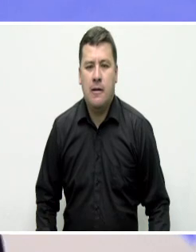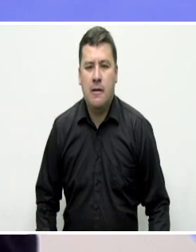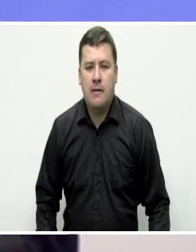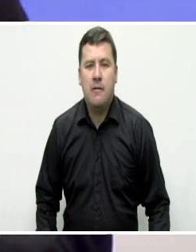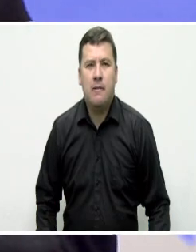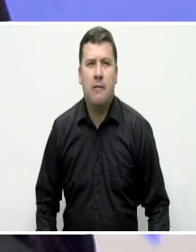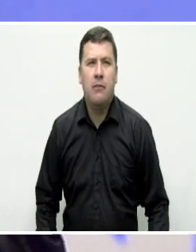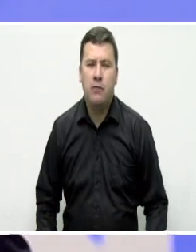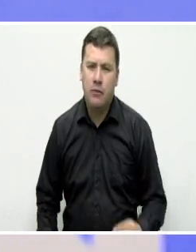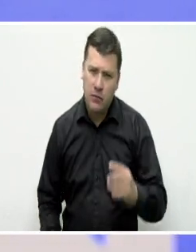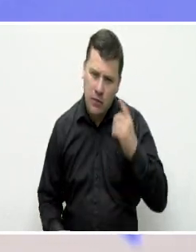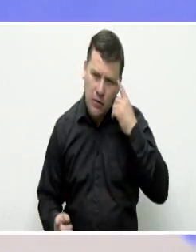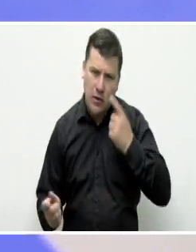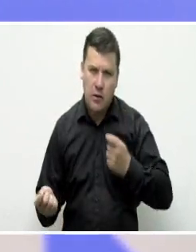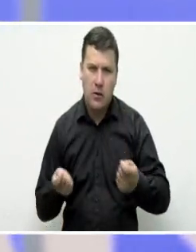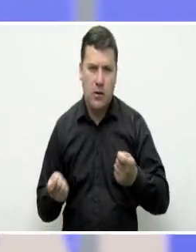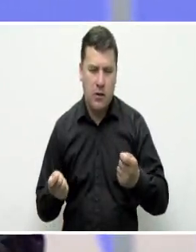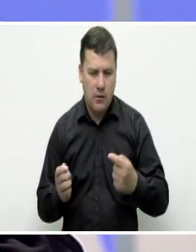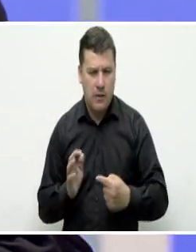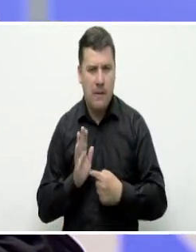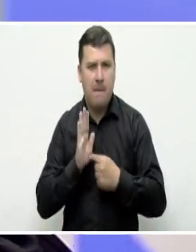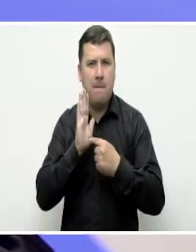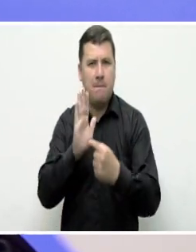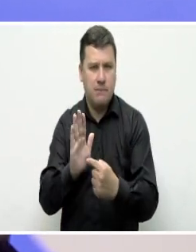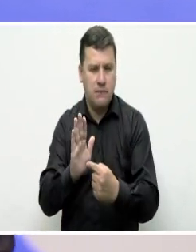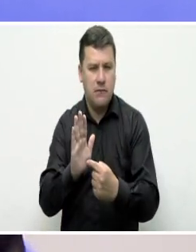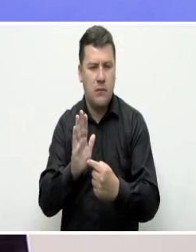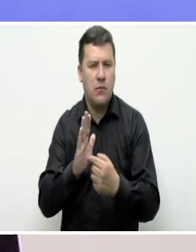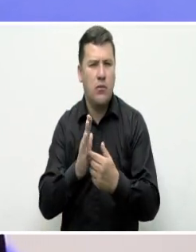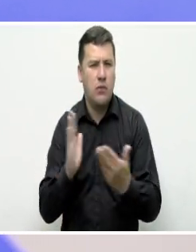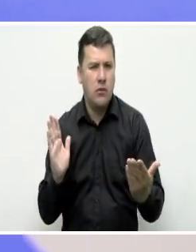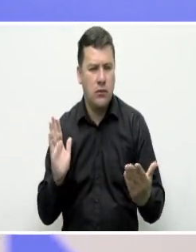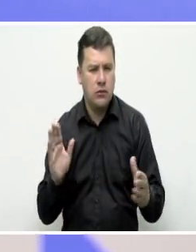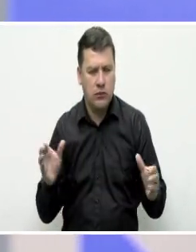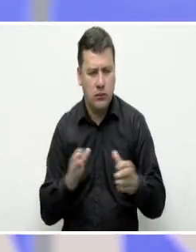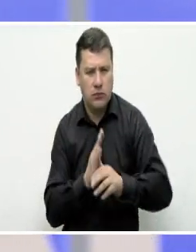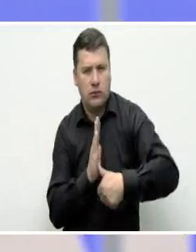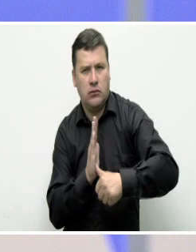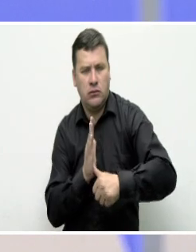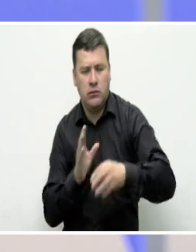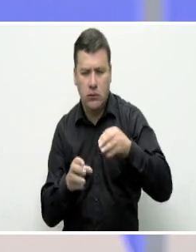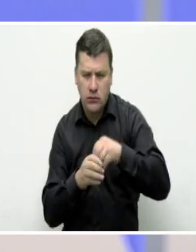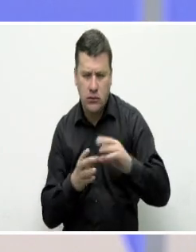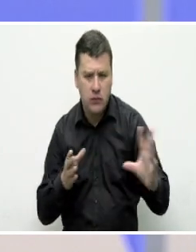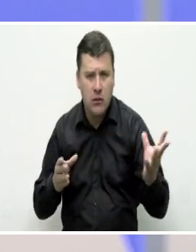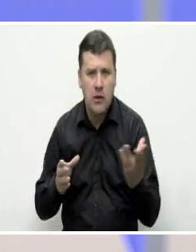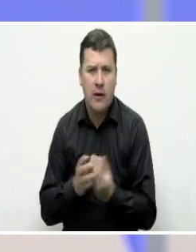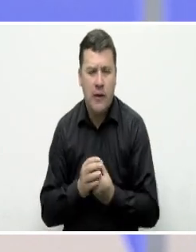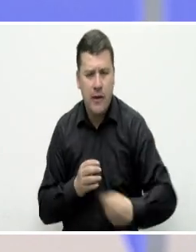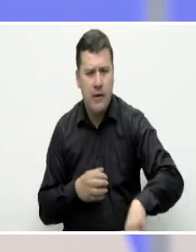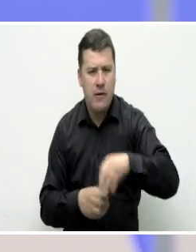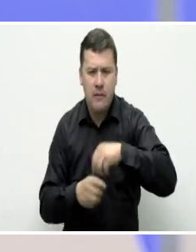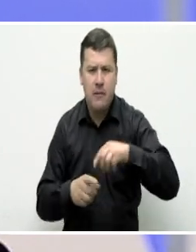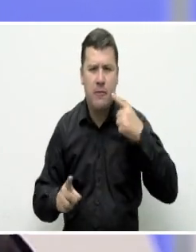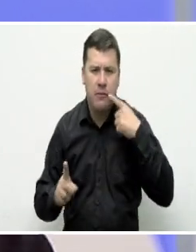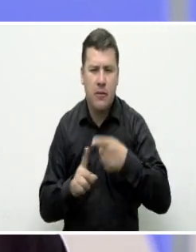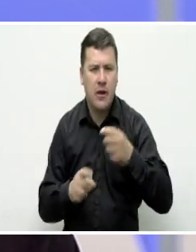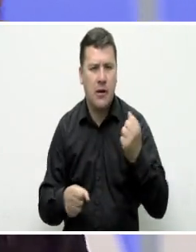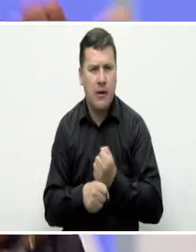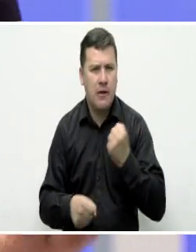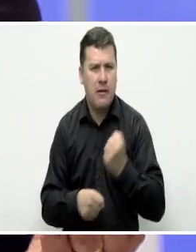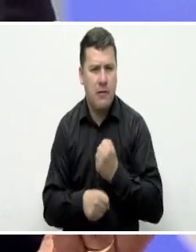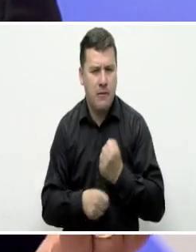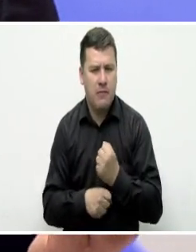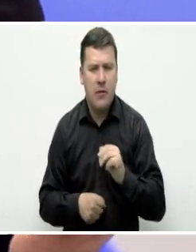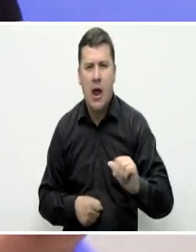En la estrategia de mostrar y llevar a cabo una registraduría más incluyente, hemos trabajado también con